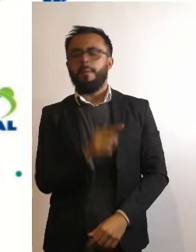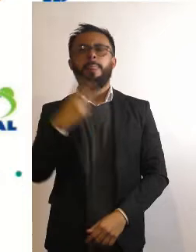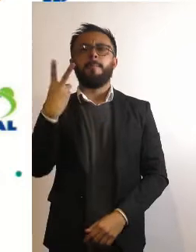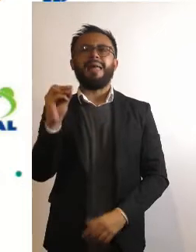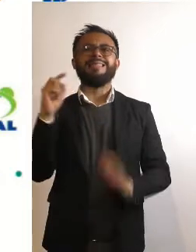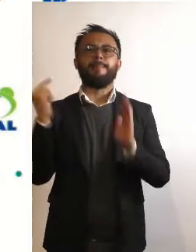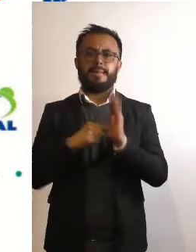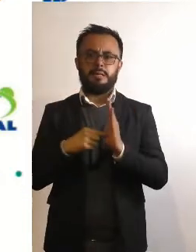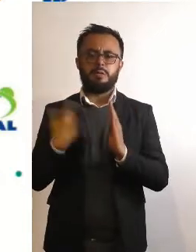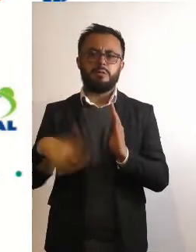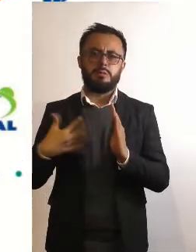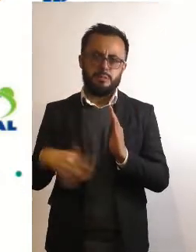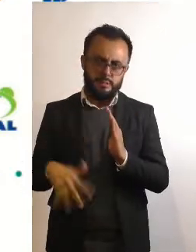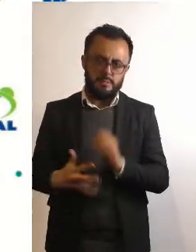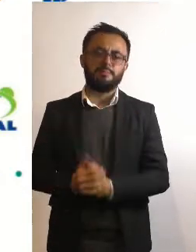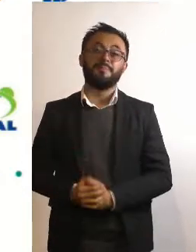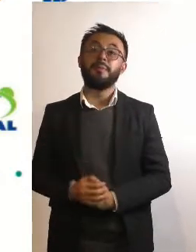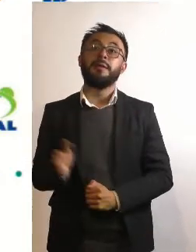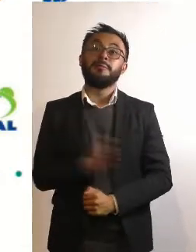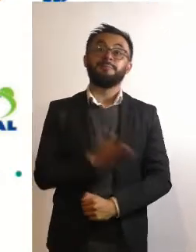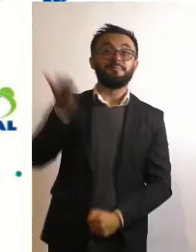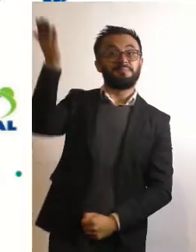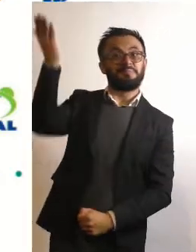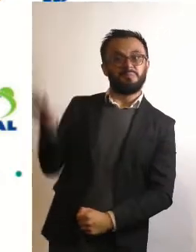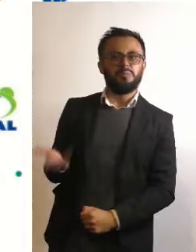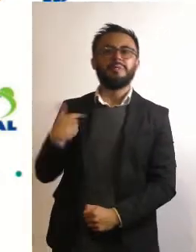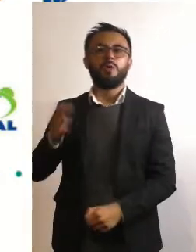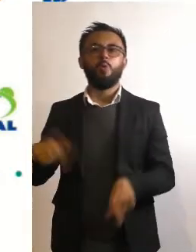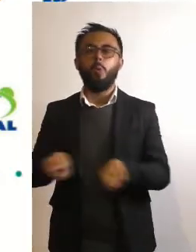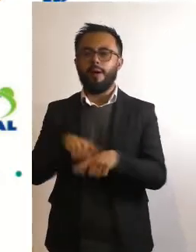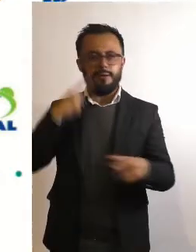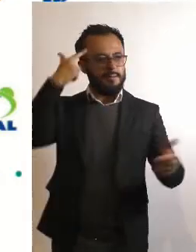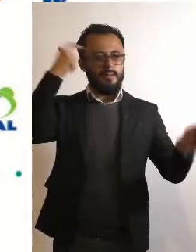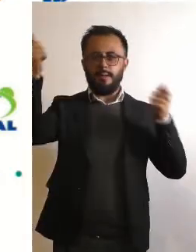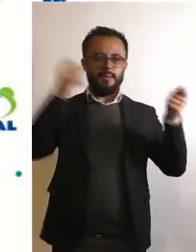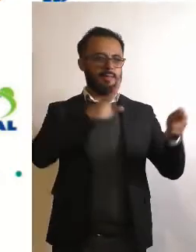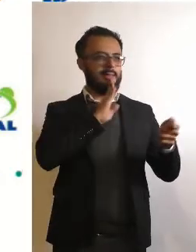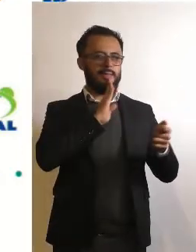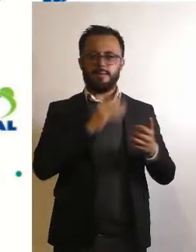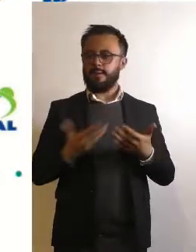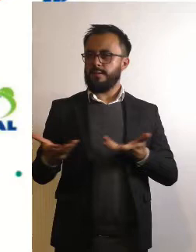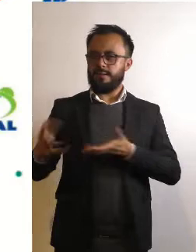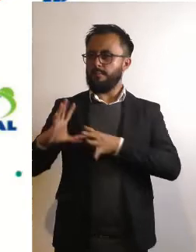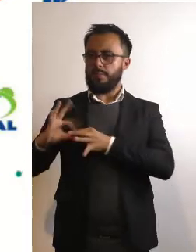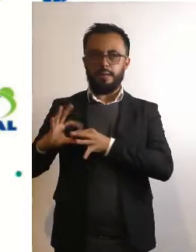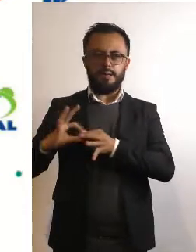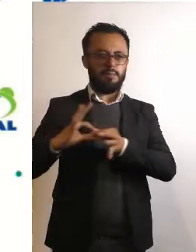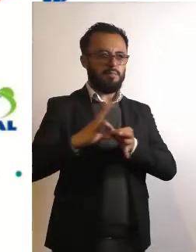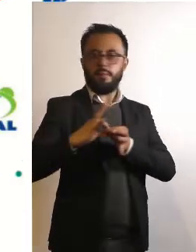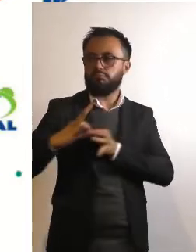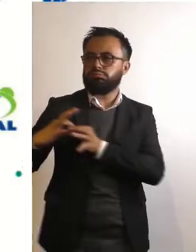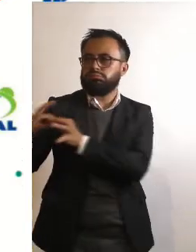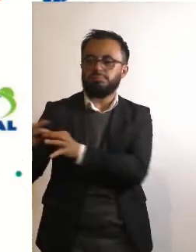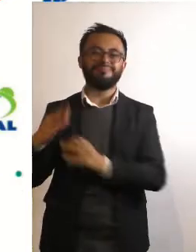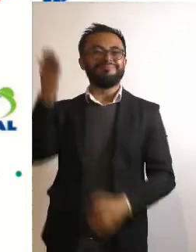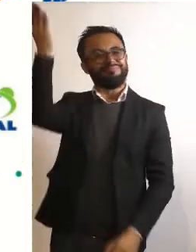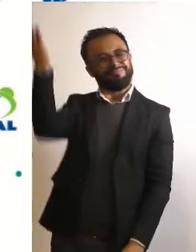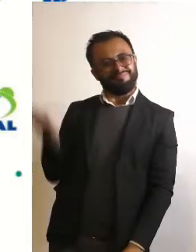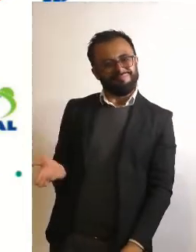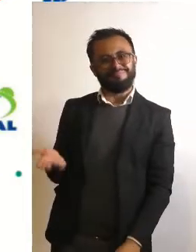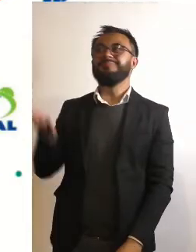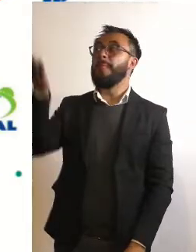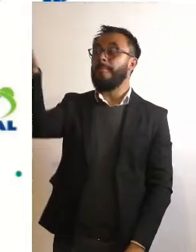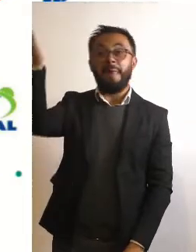estratégicos con los cuales además hemos venido desarrollando estas actividades con cursos